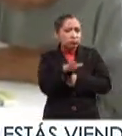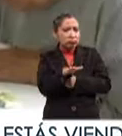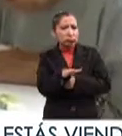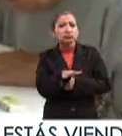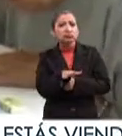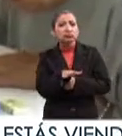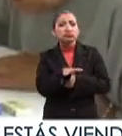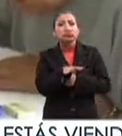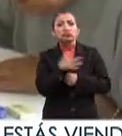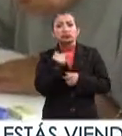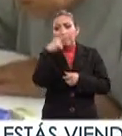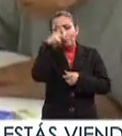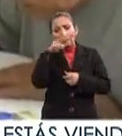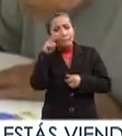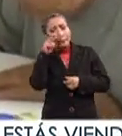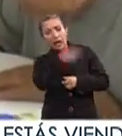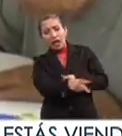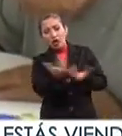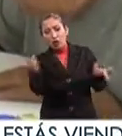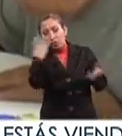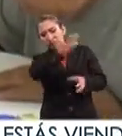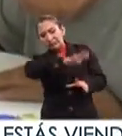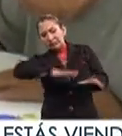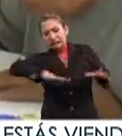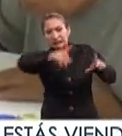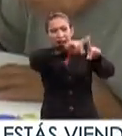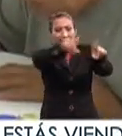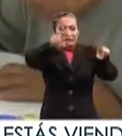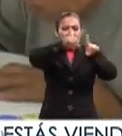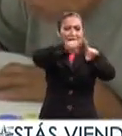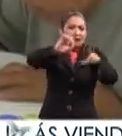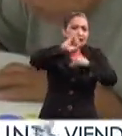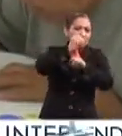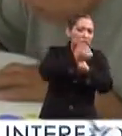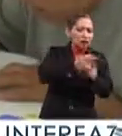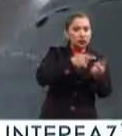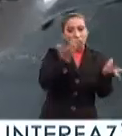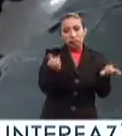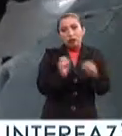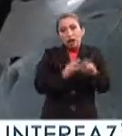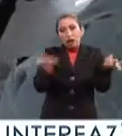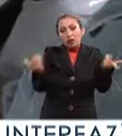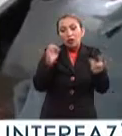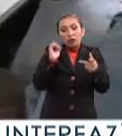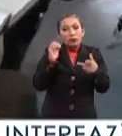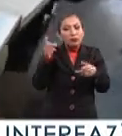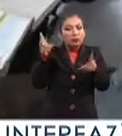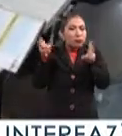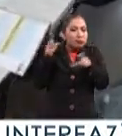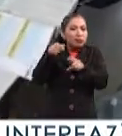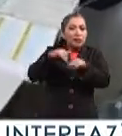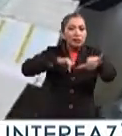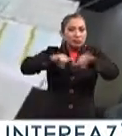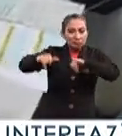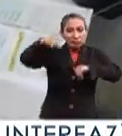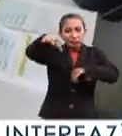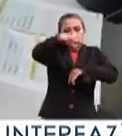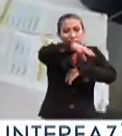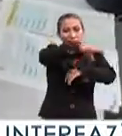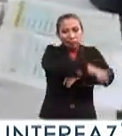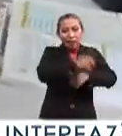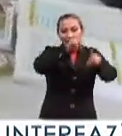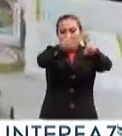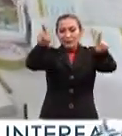que México es un país muy complejo por sus diferentes circunstancias, empezando por sus circunstancias geográficas, por su